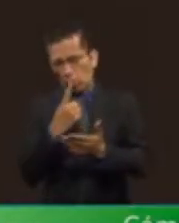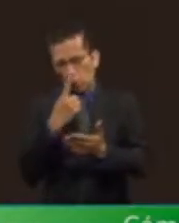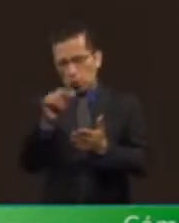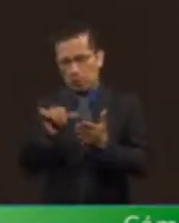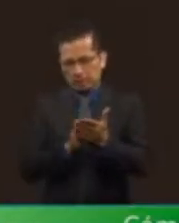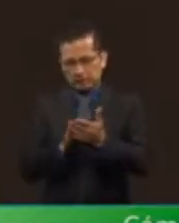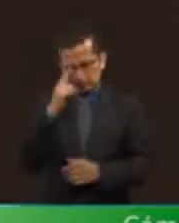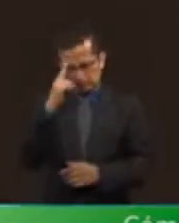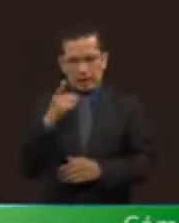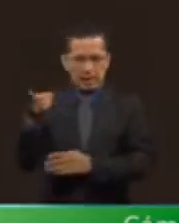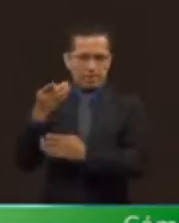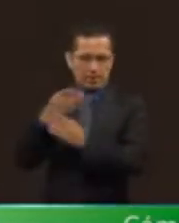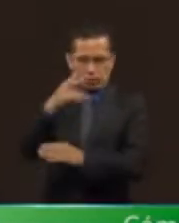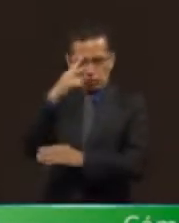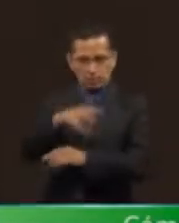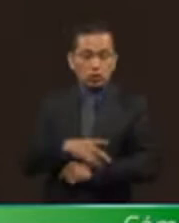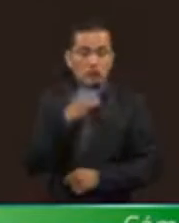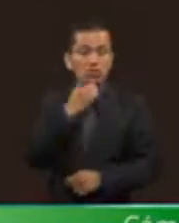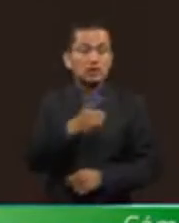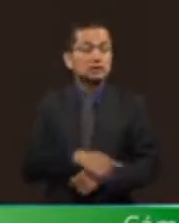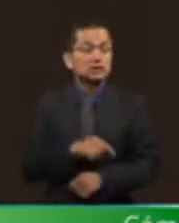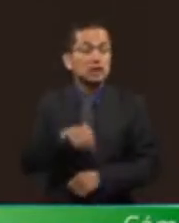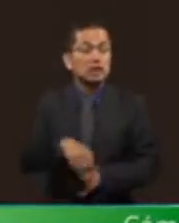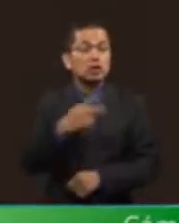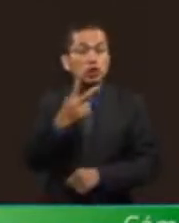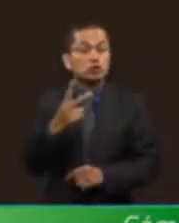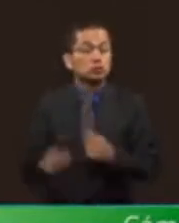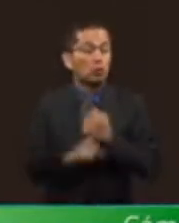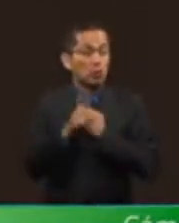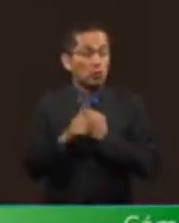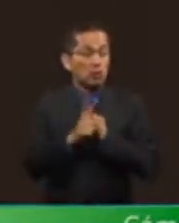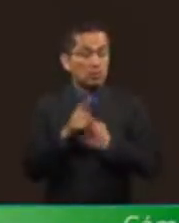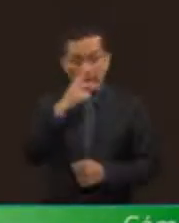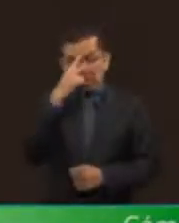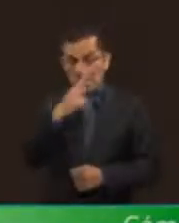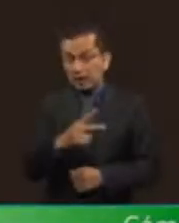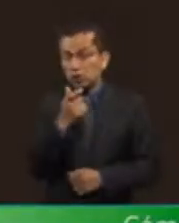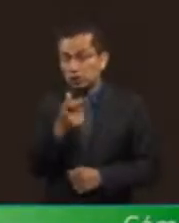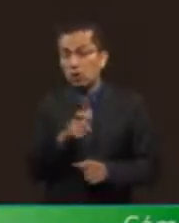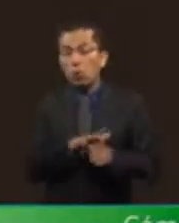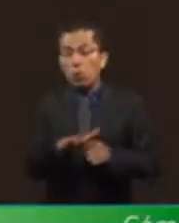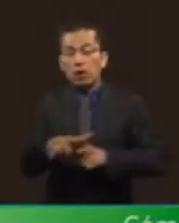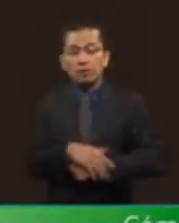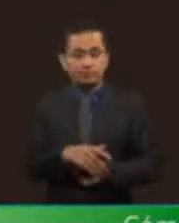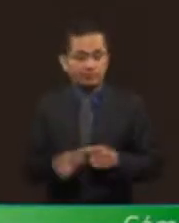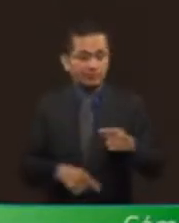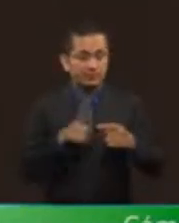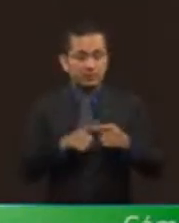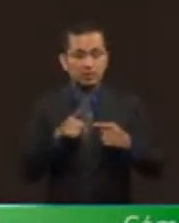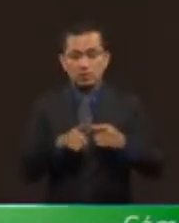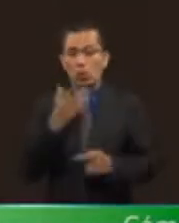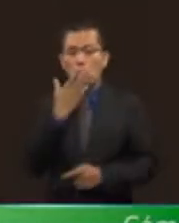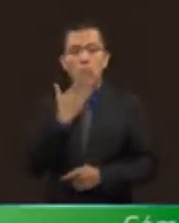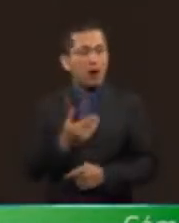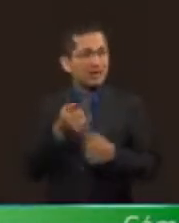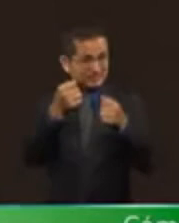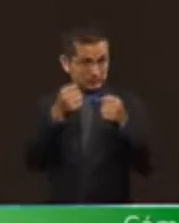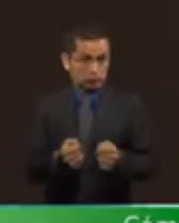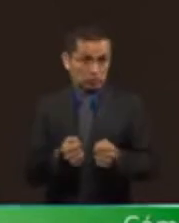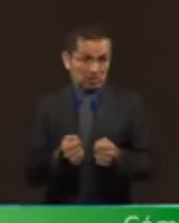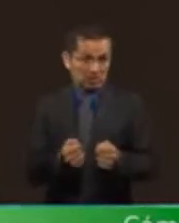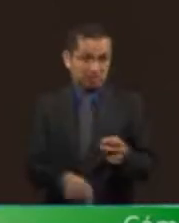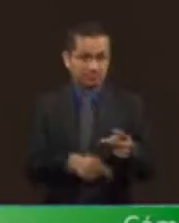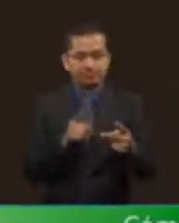México dice que se tienen 2 problemas principales en la economía en este momento. Uno es la inseguridad y